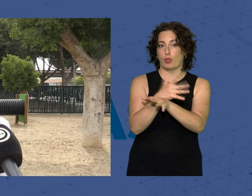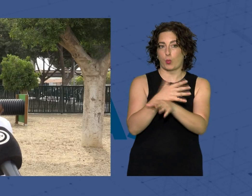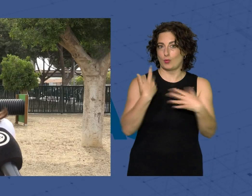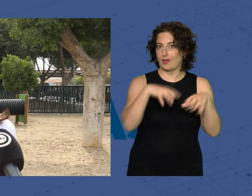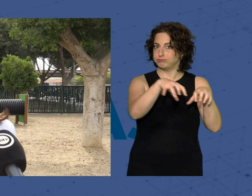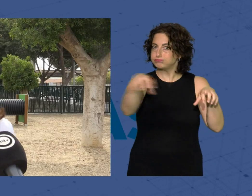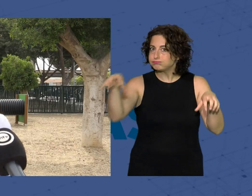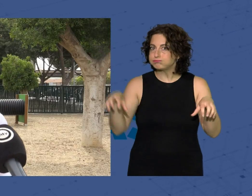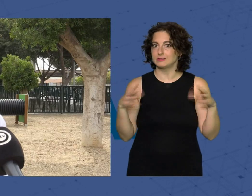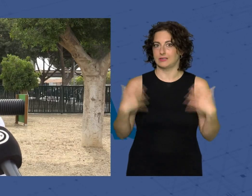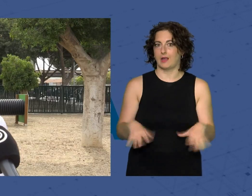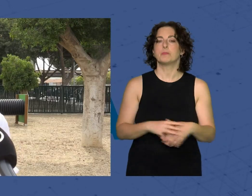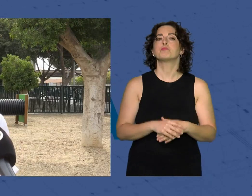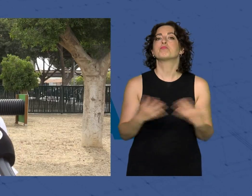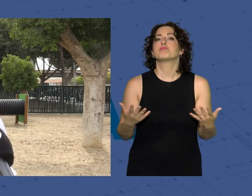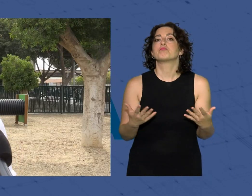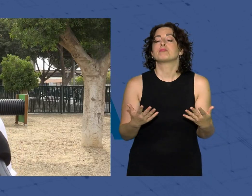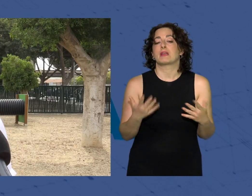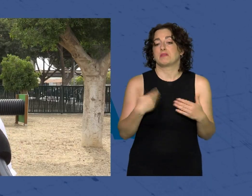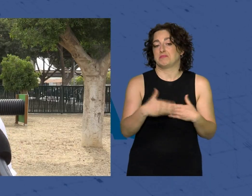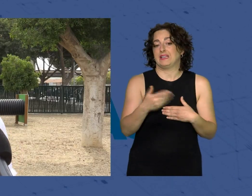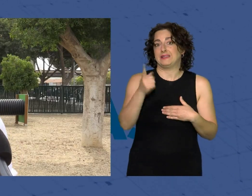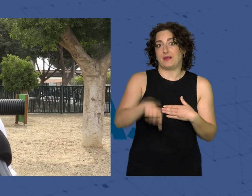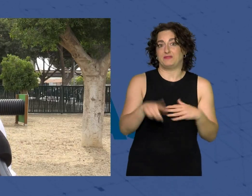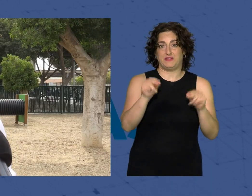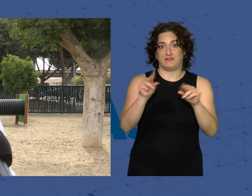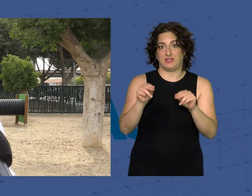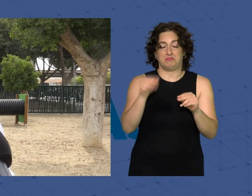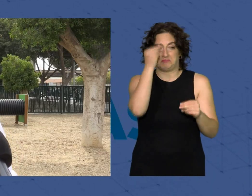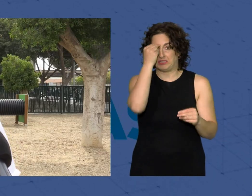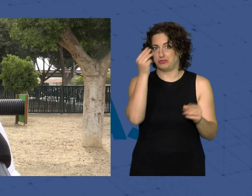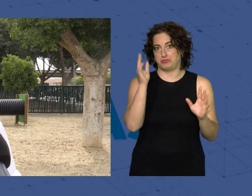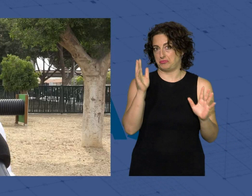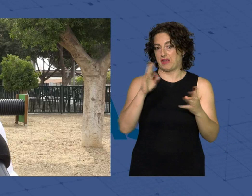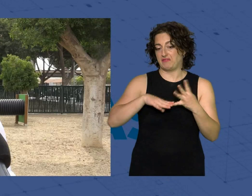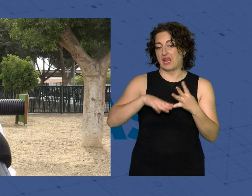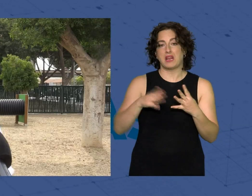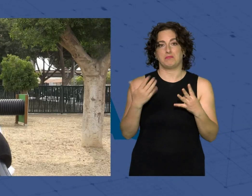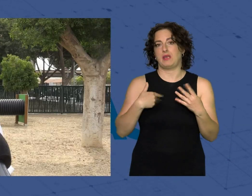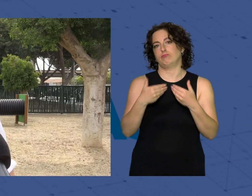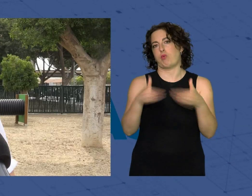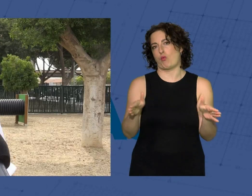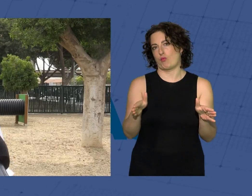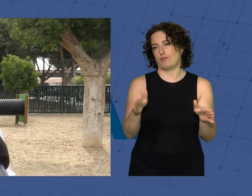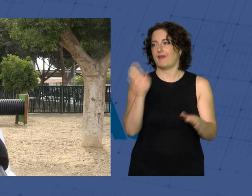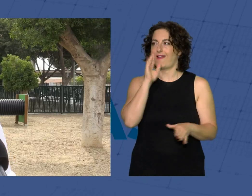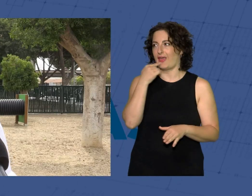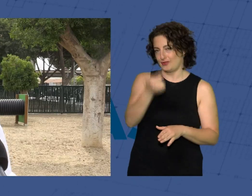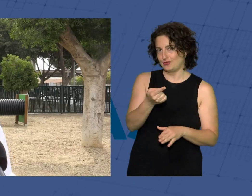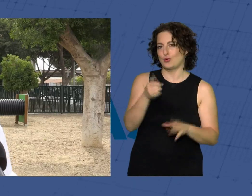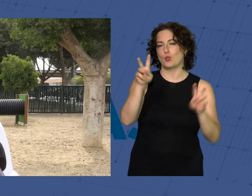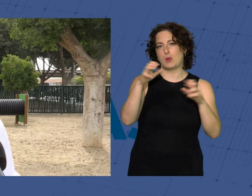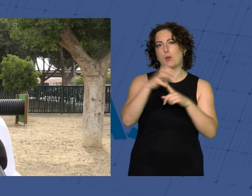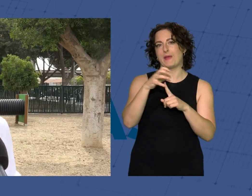puestos y para finales de este mes entendemos que va a ser posible la apertura, como tú has dicho, del nuevo